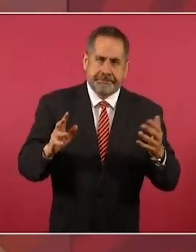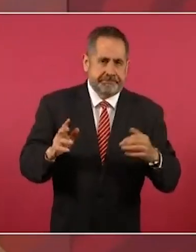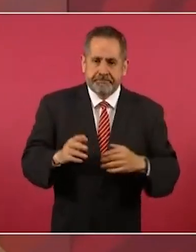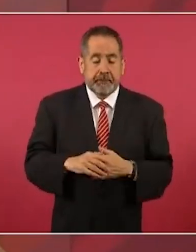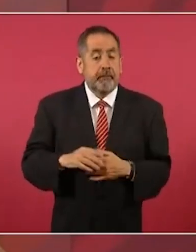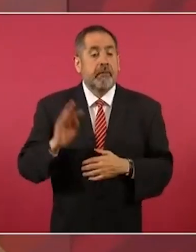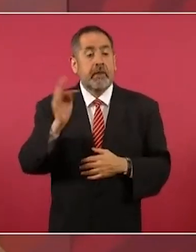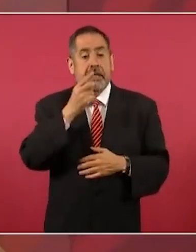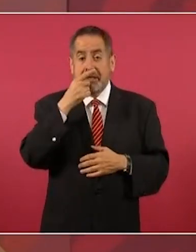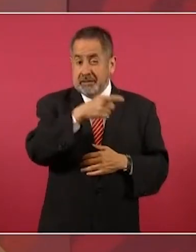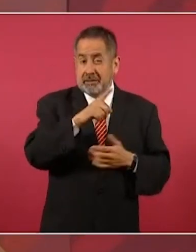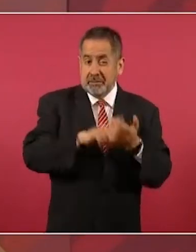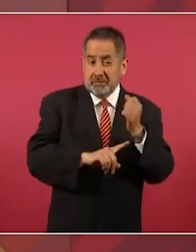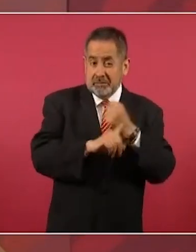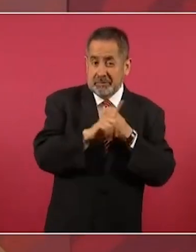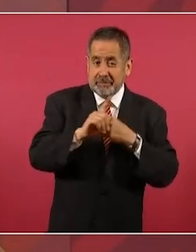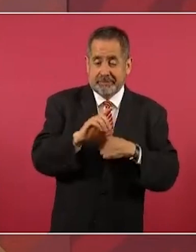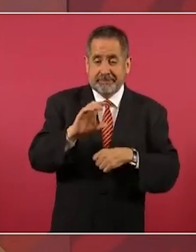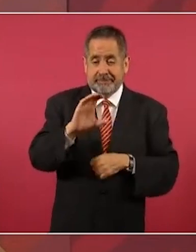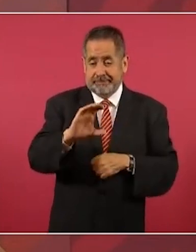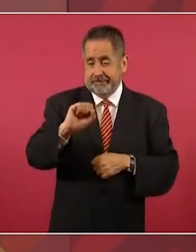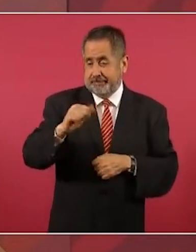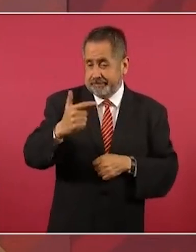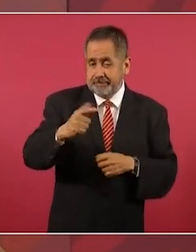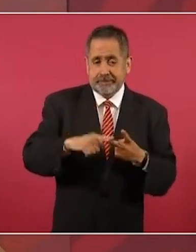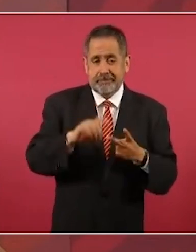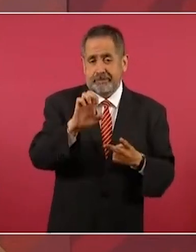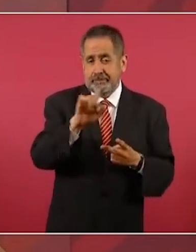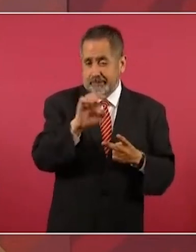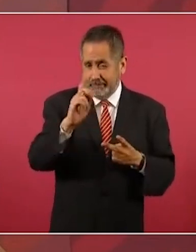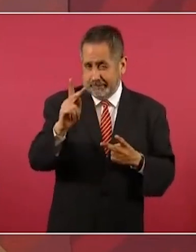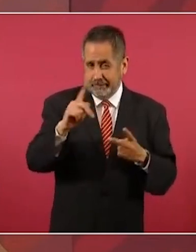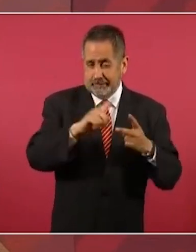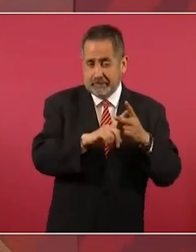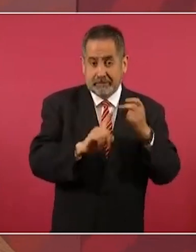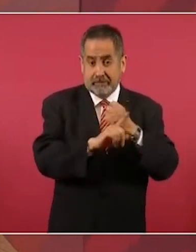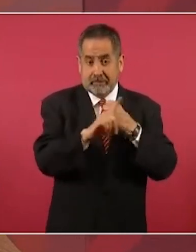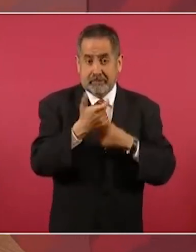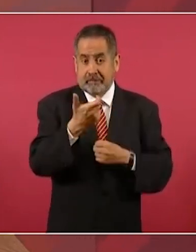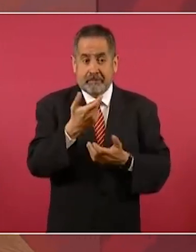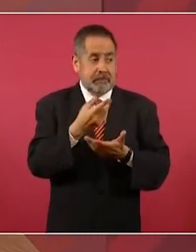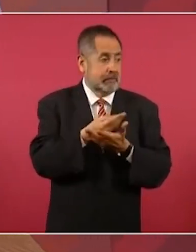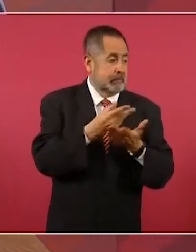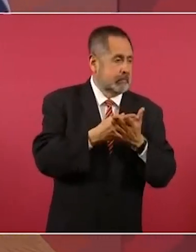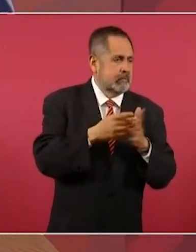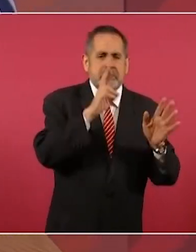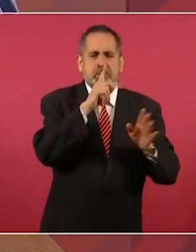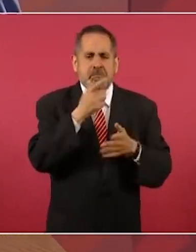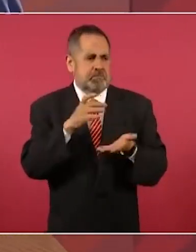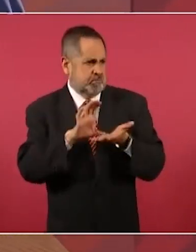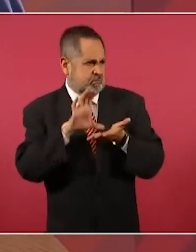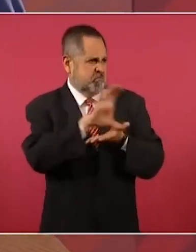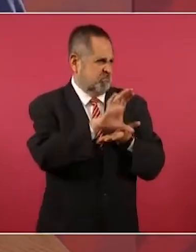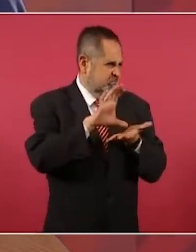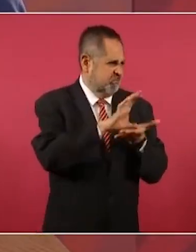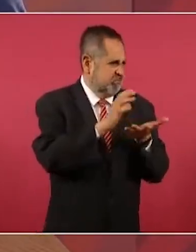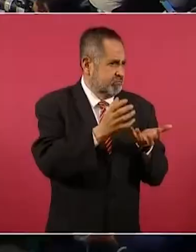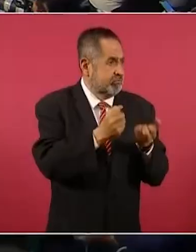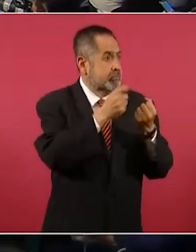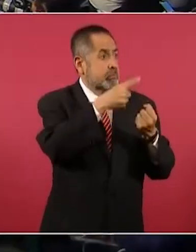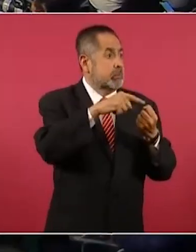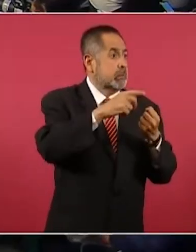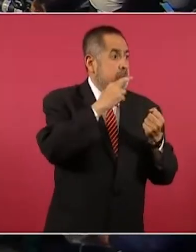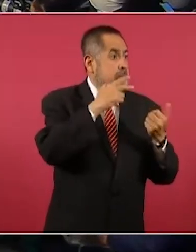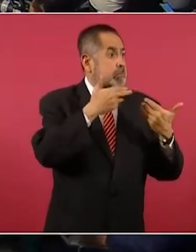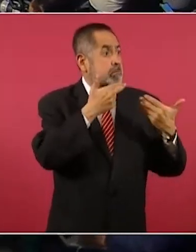originaron Salinas y Zedillo se enfrentaba ayudando a los de arriba, esto iba a